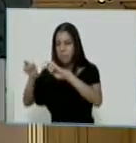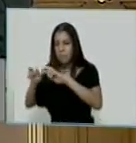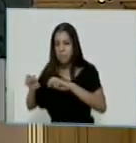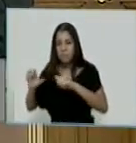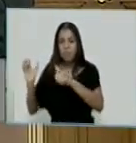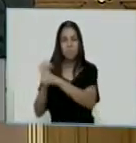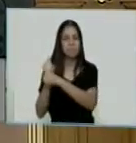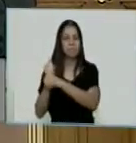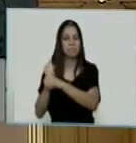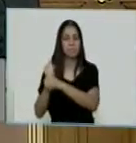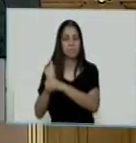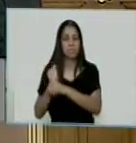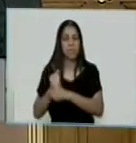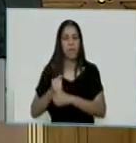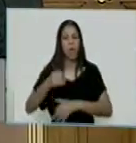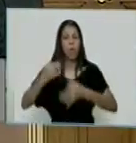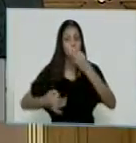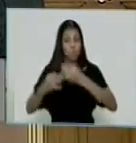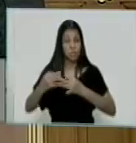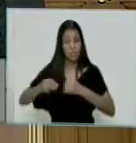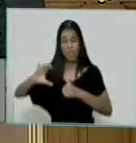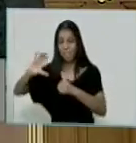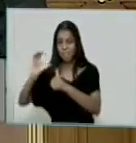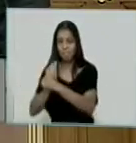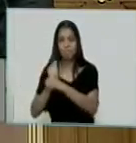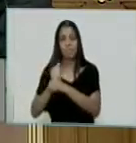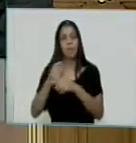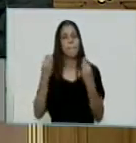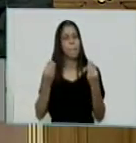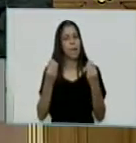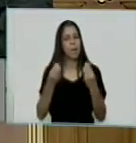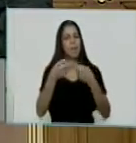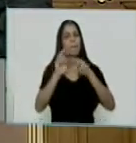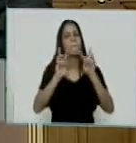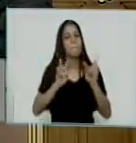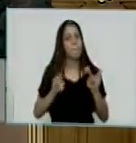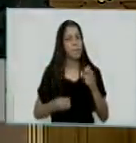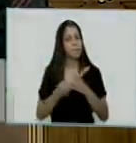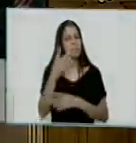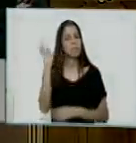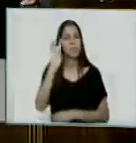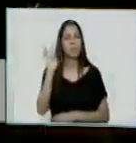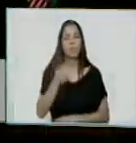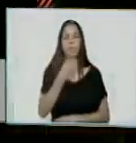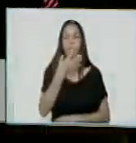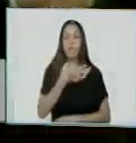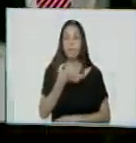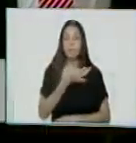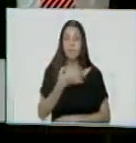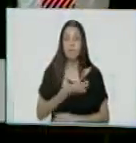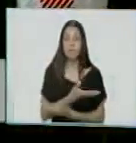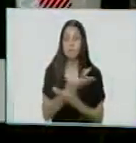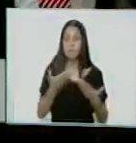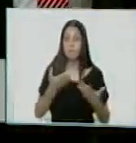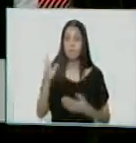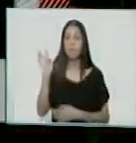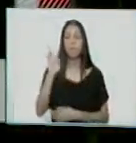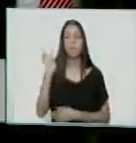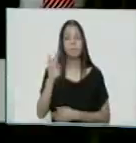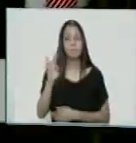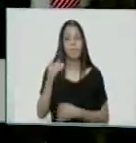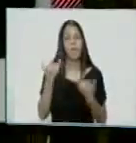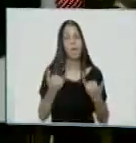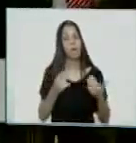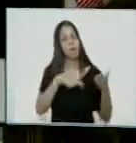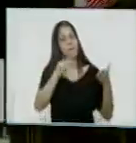con todo. Viene la justicia para que haya paz en este país. Muy buenas tardes a todas y todos. Buenas tardes a Venezuela. Si me permite